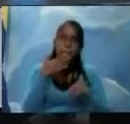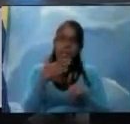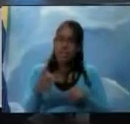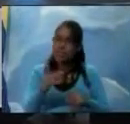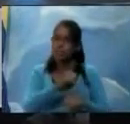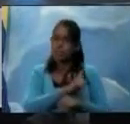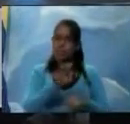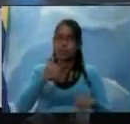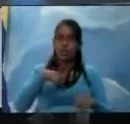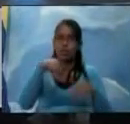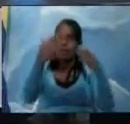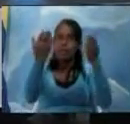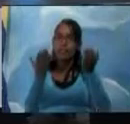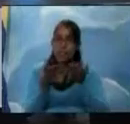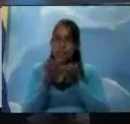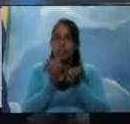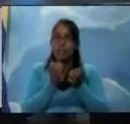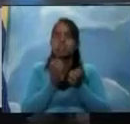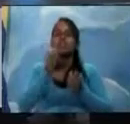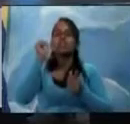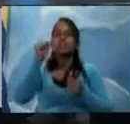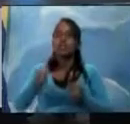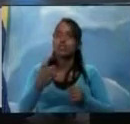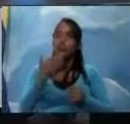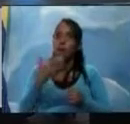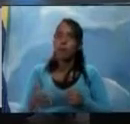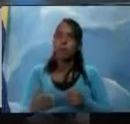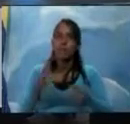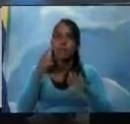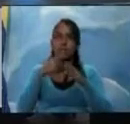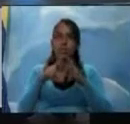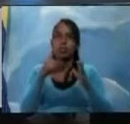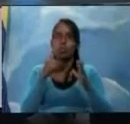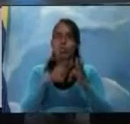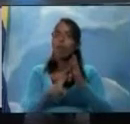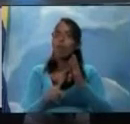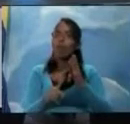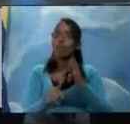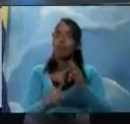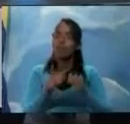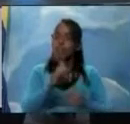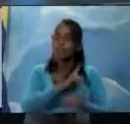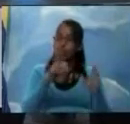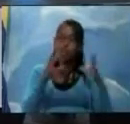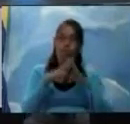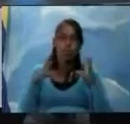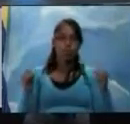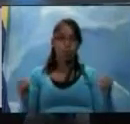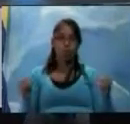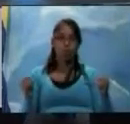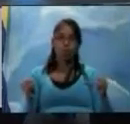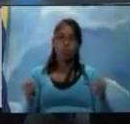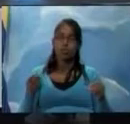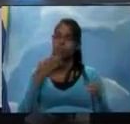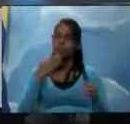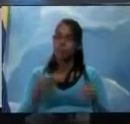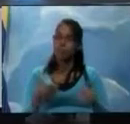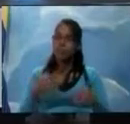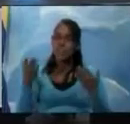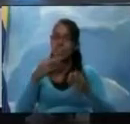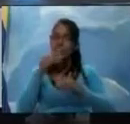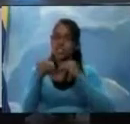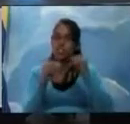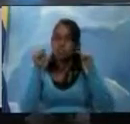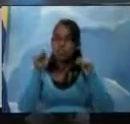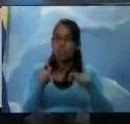de lo que nos ha entregado o no nos va a pedir cuenta. Nos va a pedir cuenta. El Señor nos va a pedir